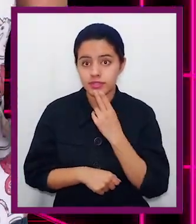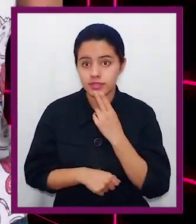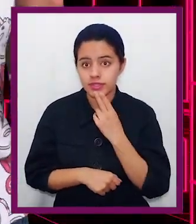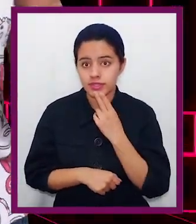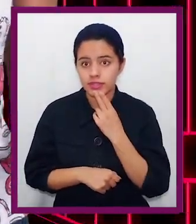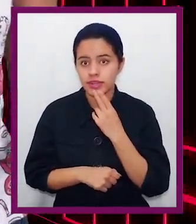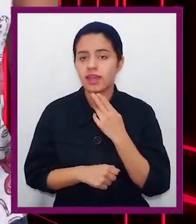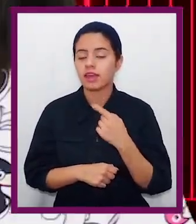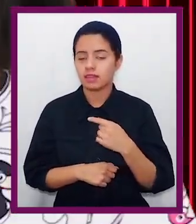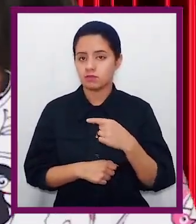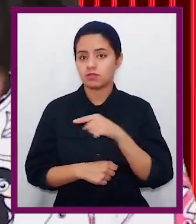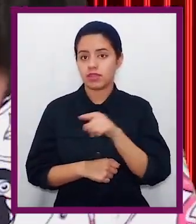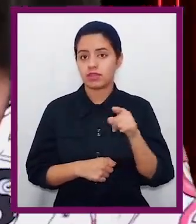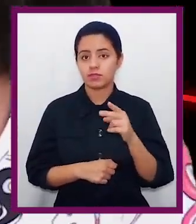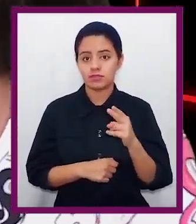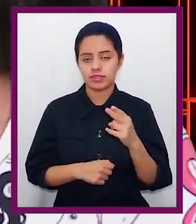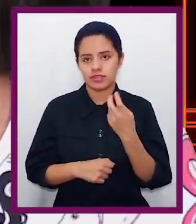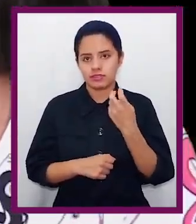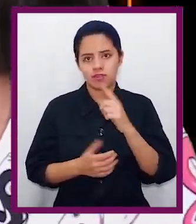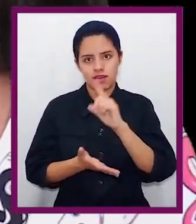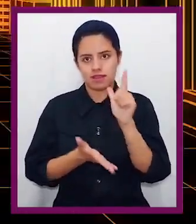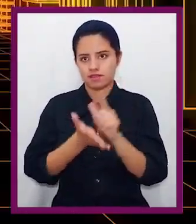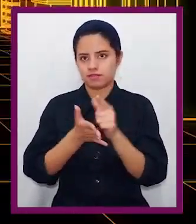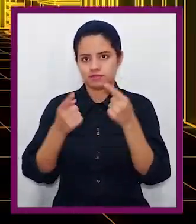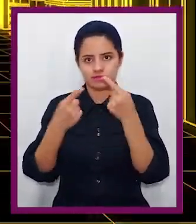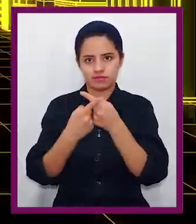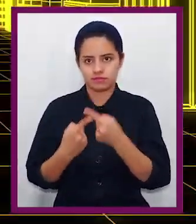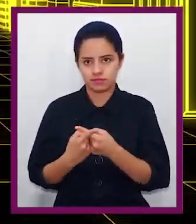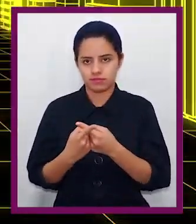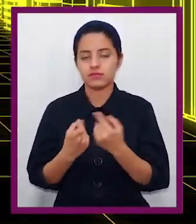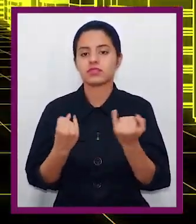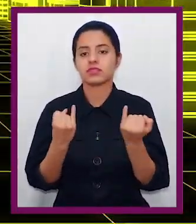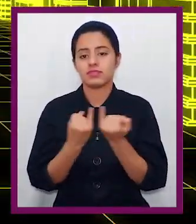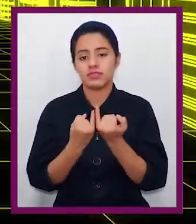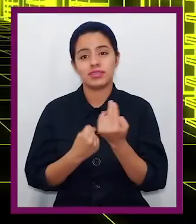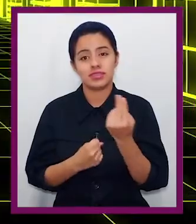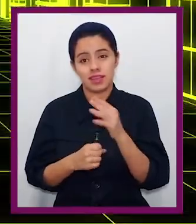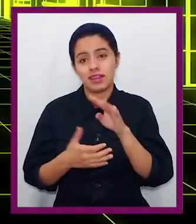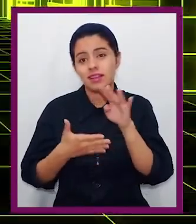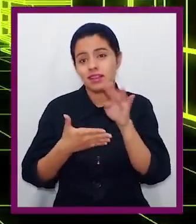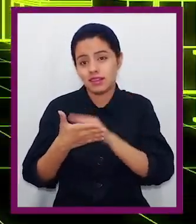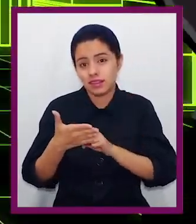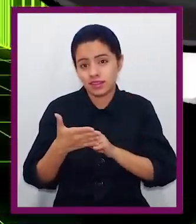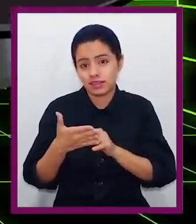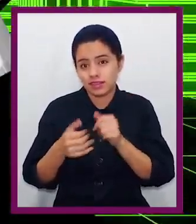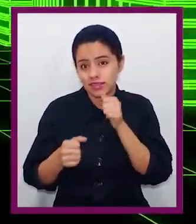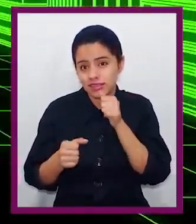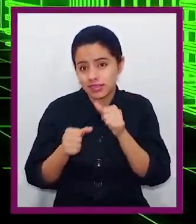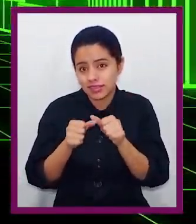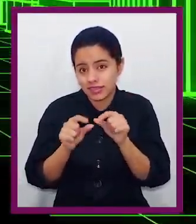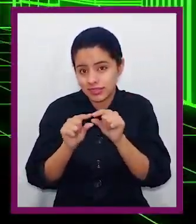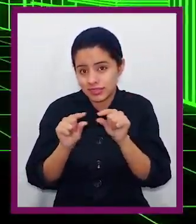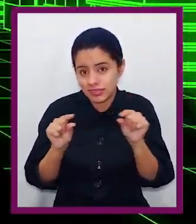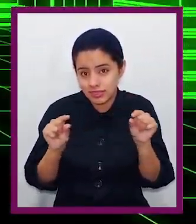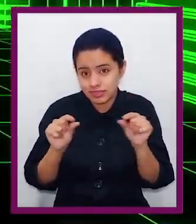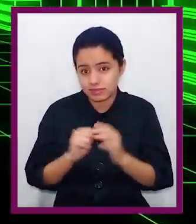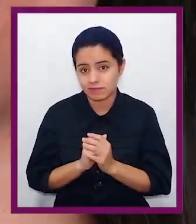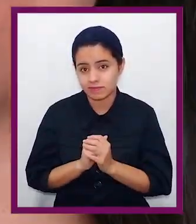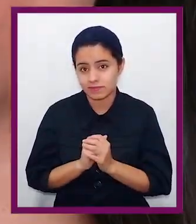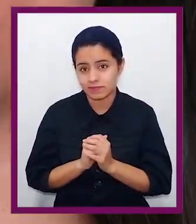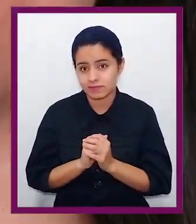para propósitos diferentes a los que nos prometieron. Y que también leamos las... letras